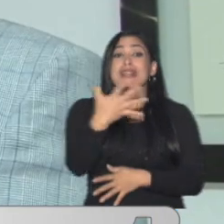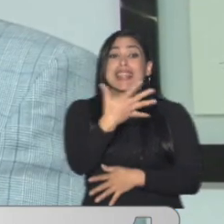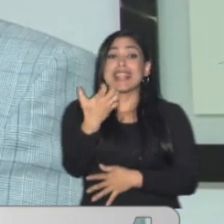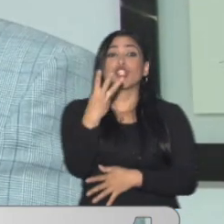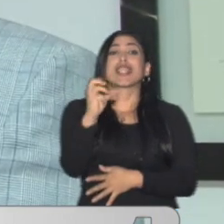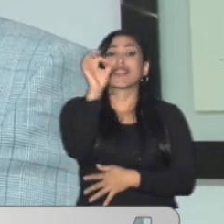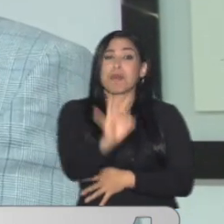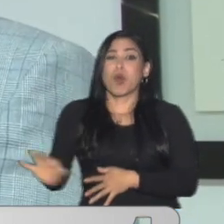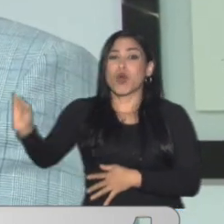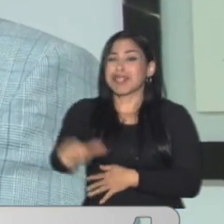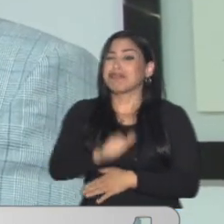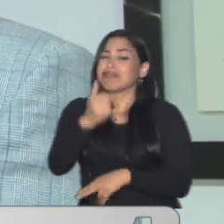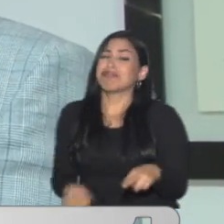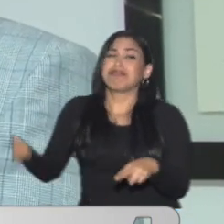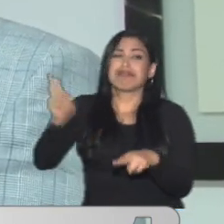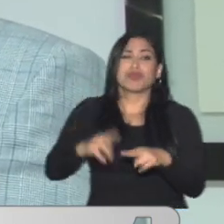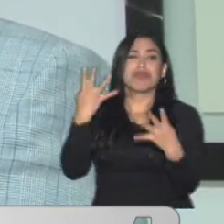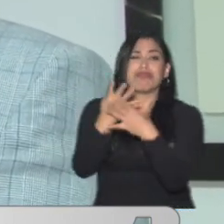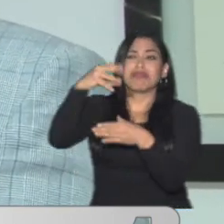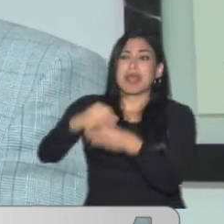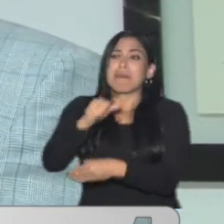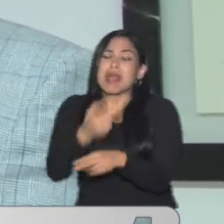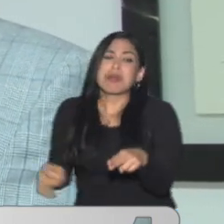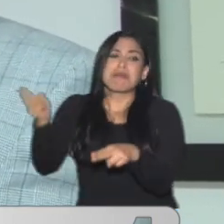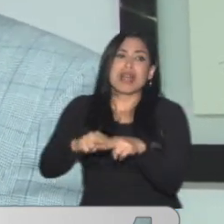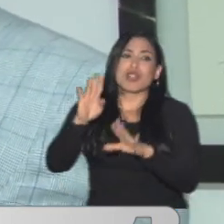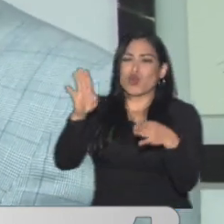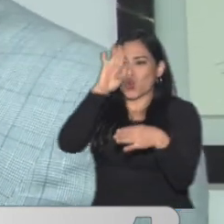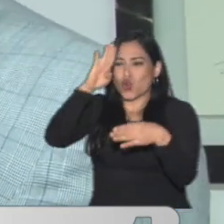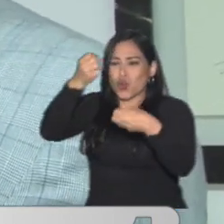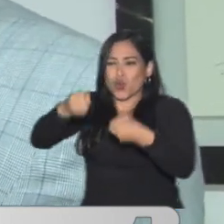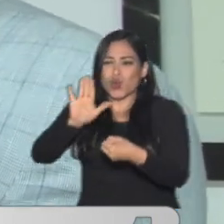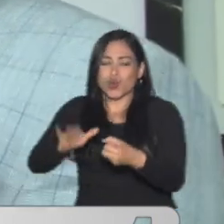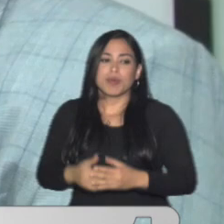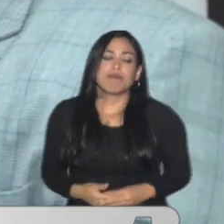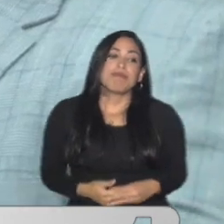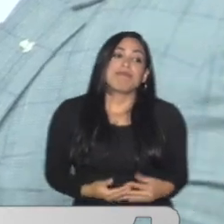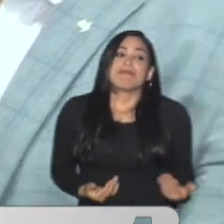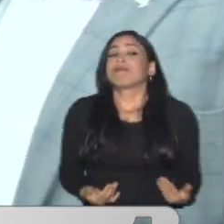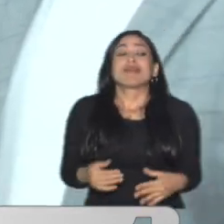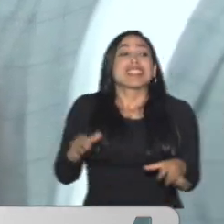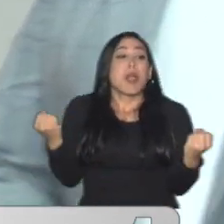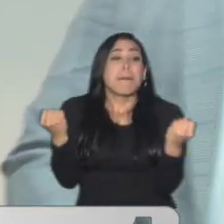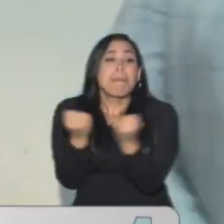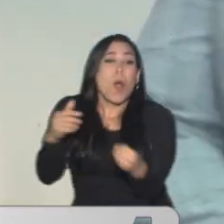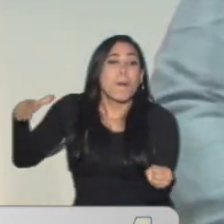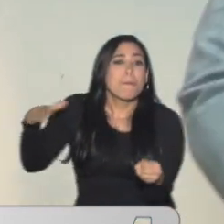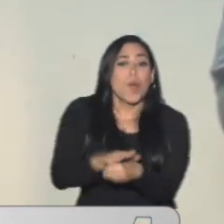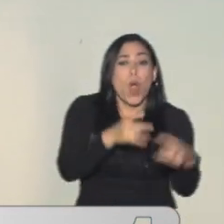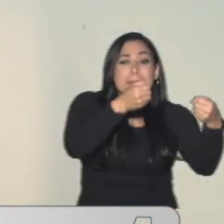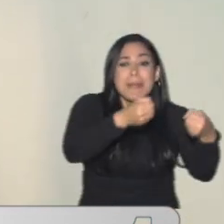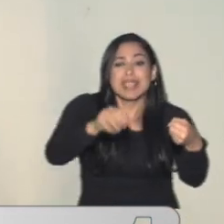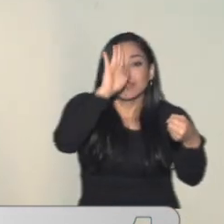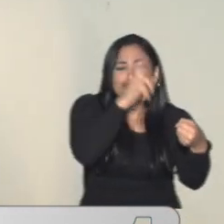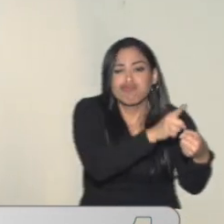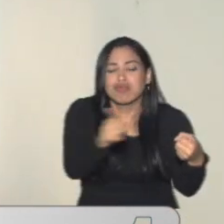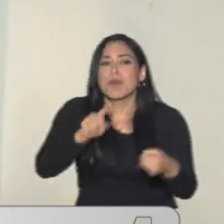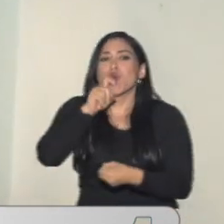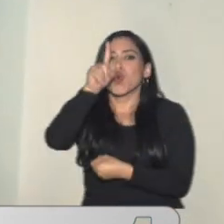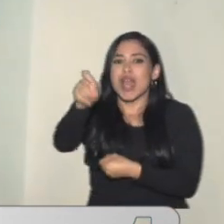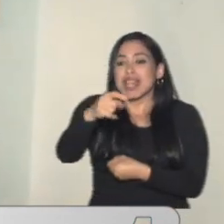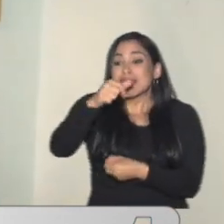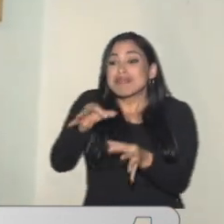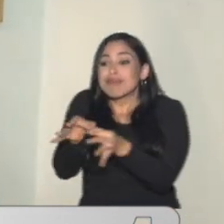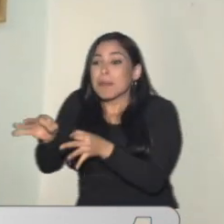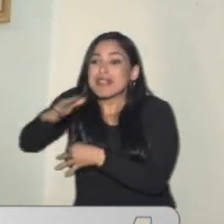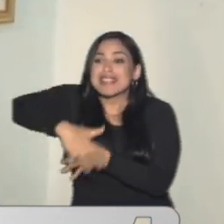de sobrepoblación carcelaria en esa inspección de policía el hacinamiento en las estaciones de policía de bucaramanga y el